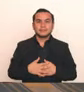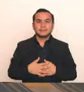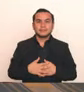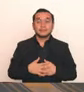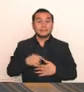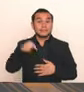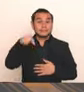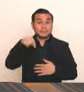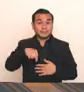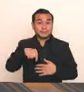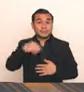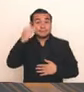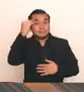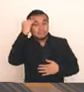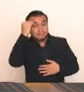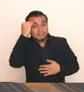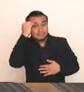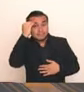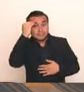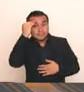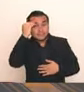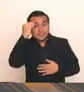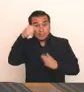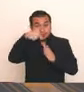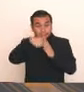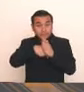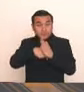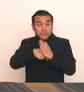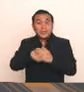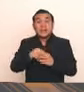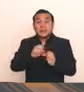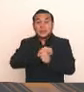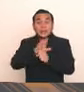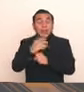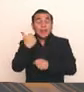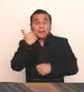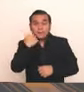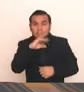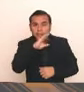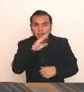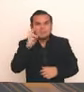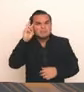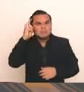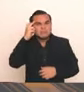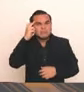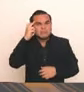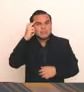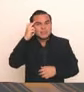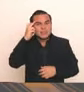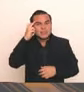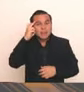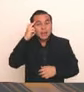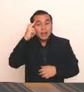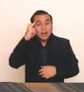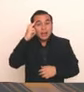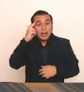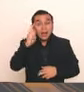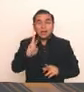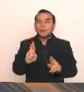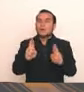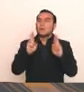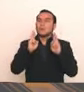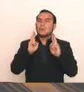ahora sabemos mucho más de esta enfermedad de lo que sabíamos antes y eso nos da una esperanza